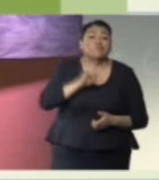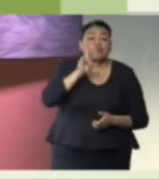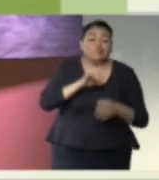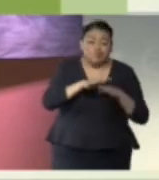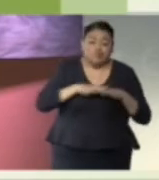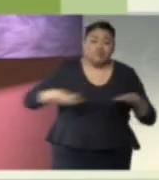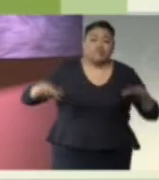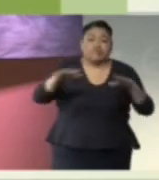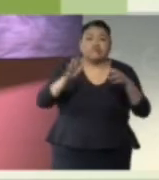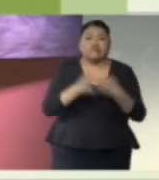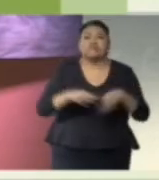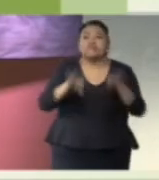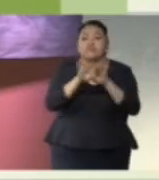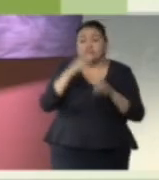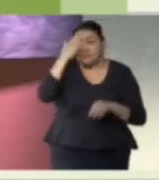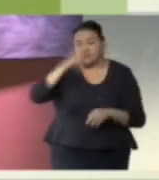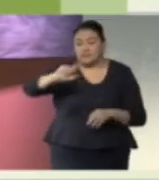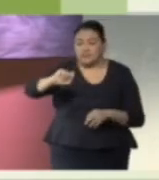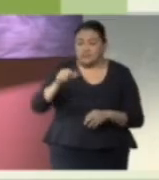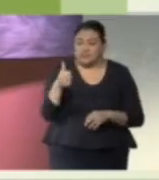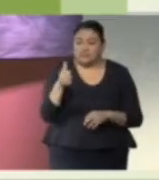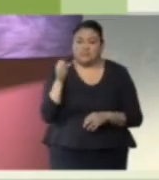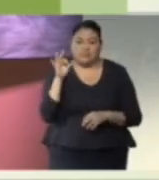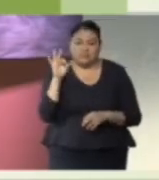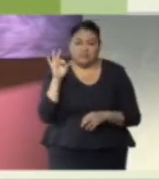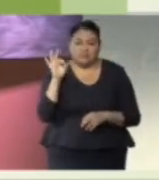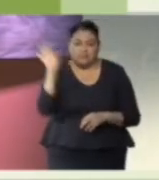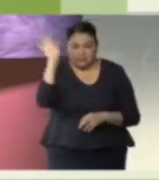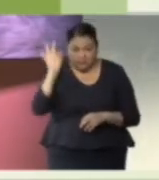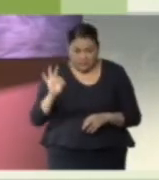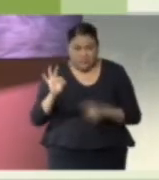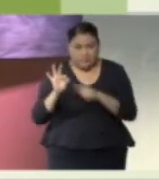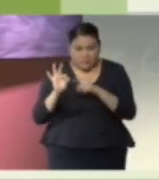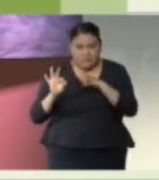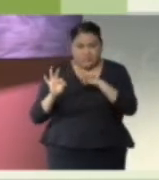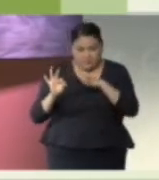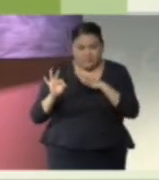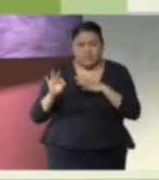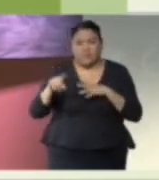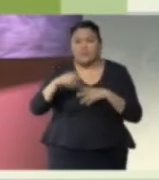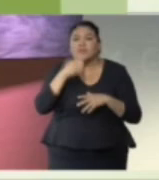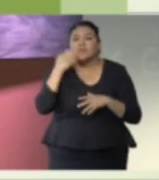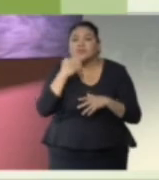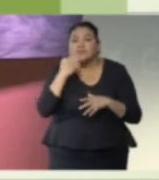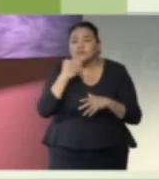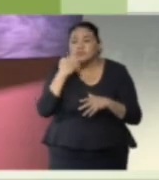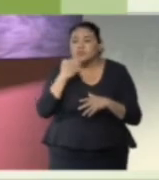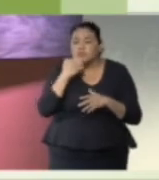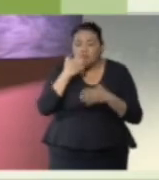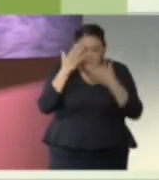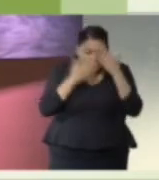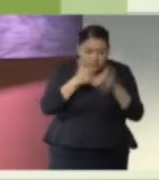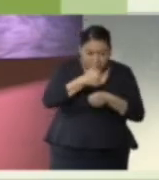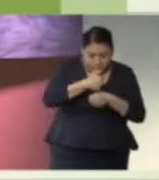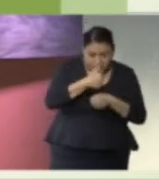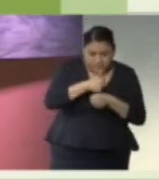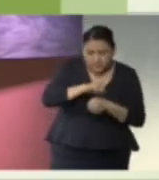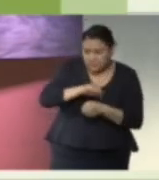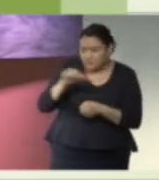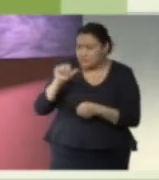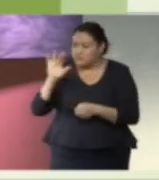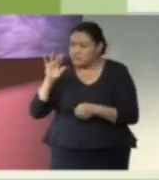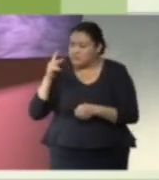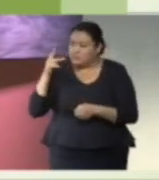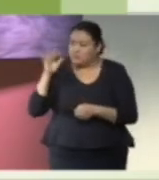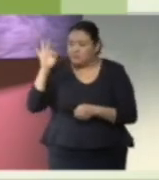clara, porque de 26%, que es la tasa de participación cuando tienen primaria incompleta, hasta